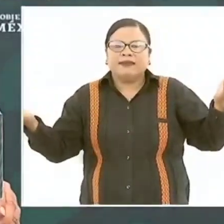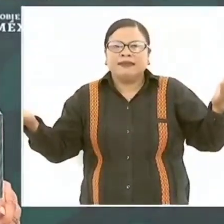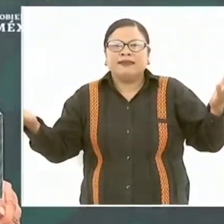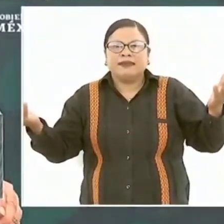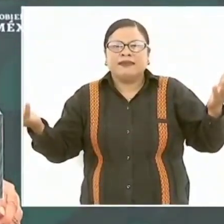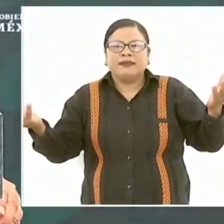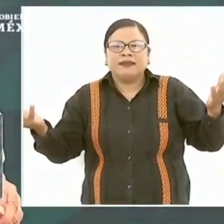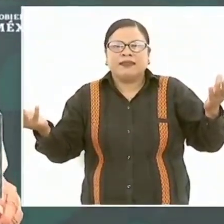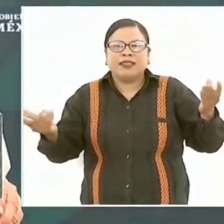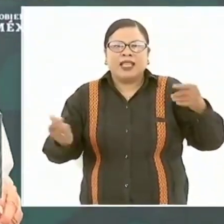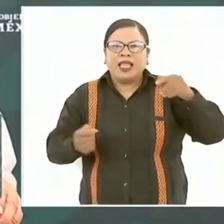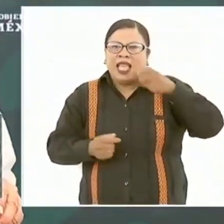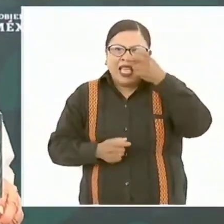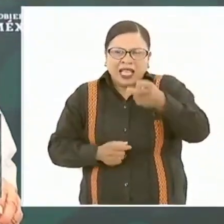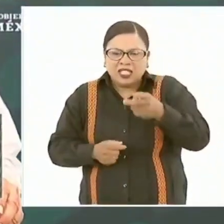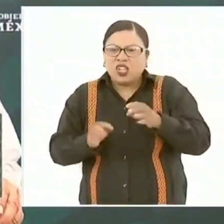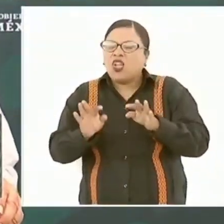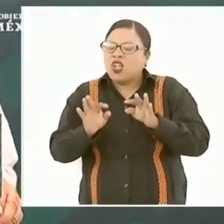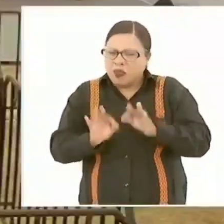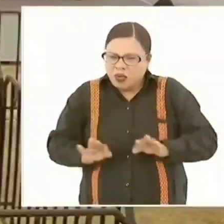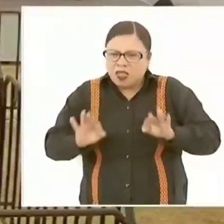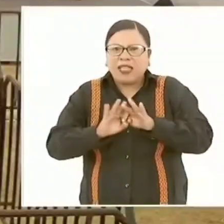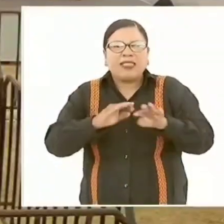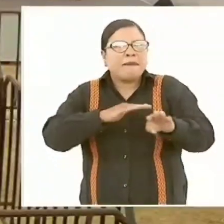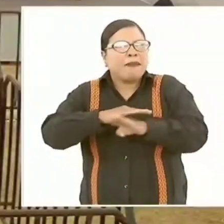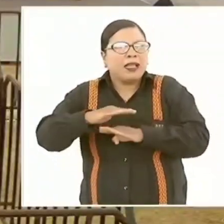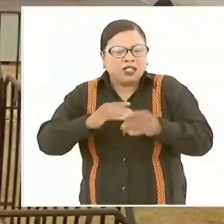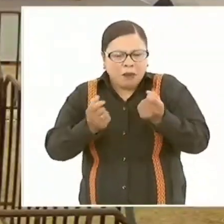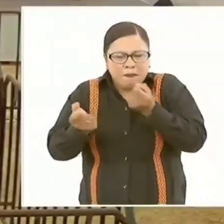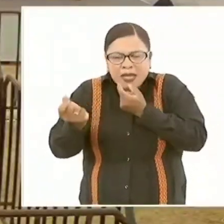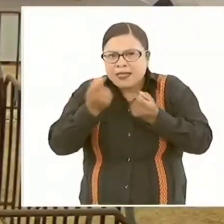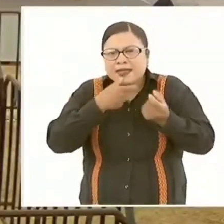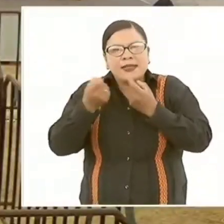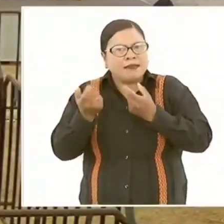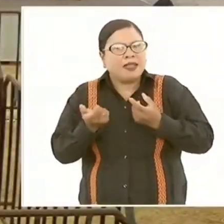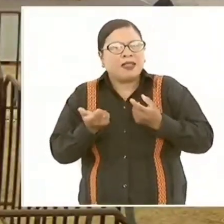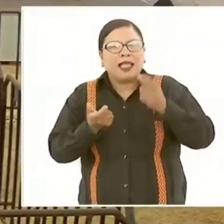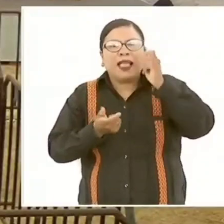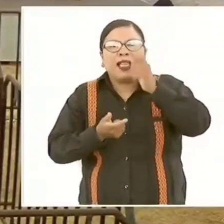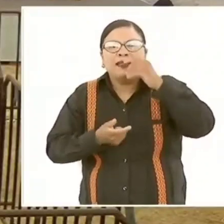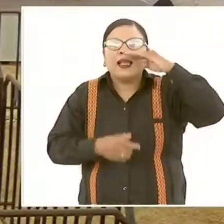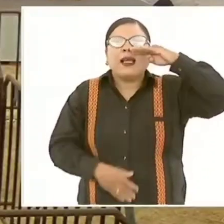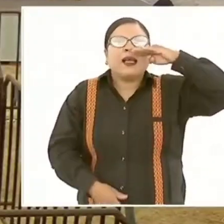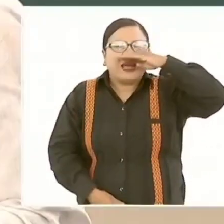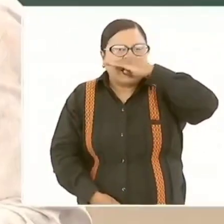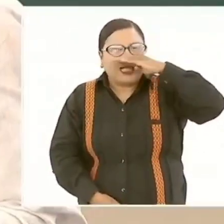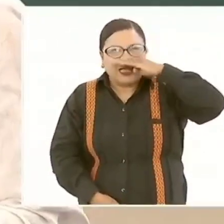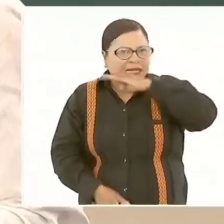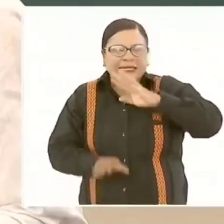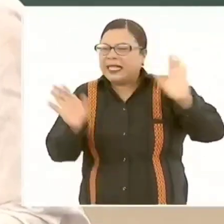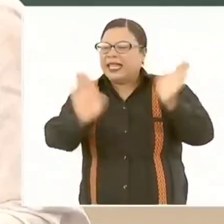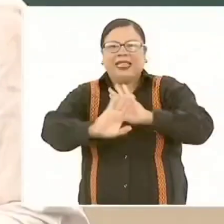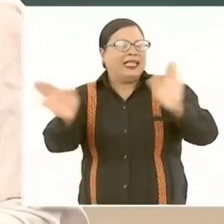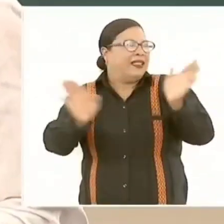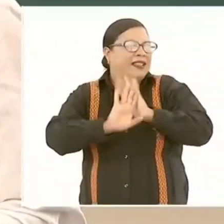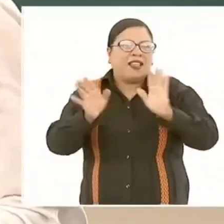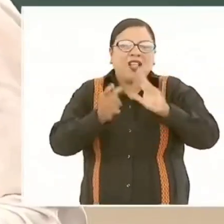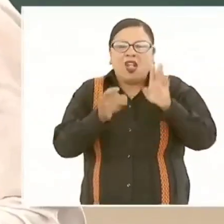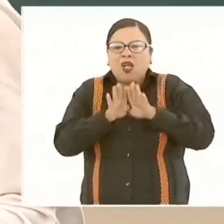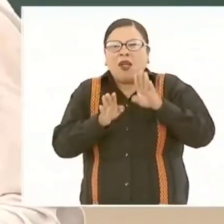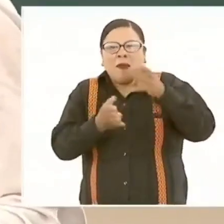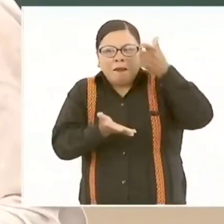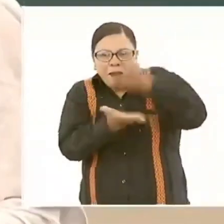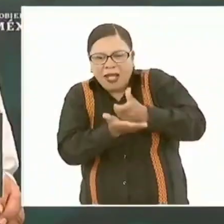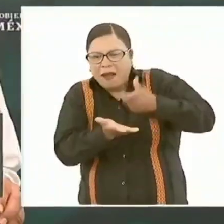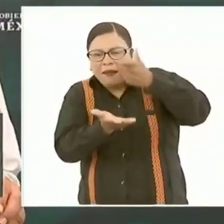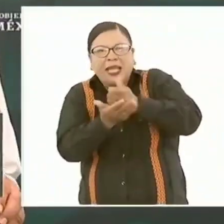el cuadro básico, todos los medicamentos, porque va a haber gratuidad, ya no se va a cobrar